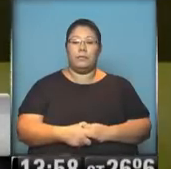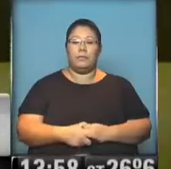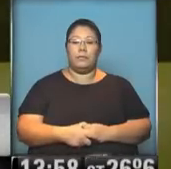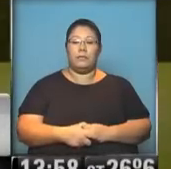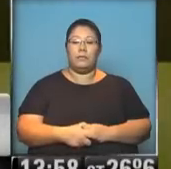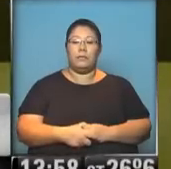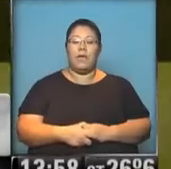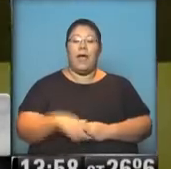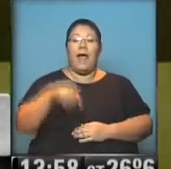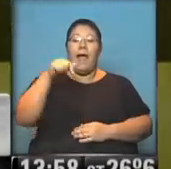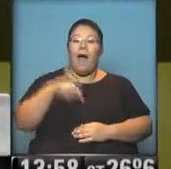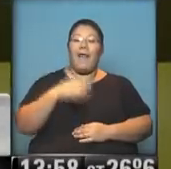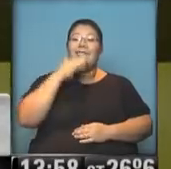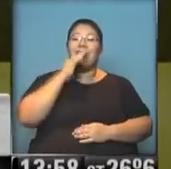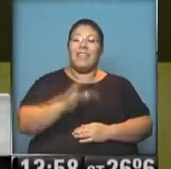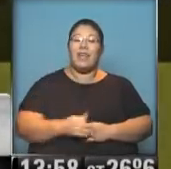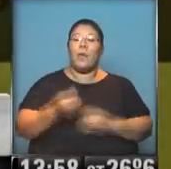Ahora entiendo por qué no quiere